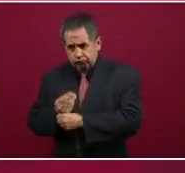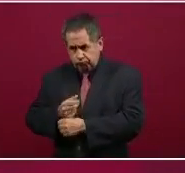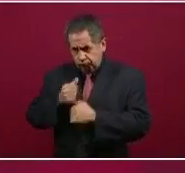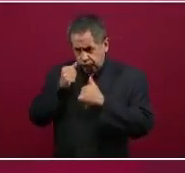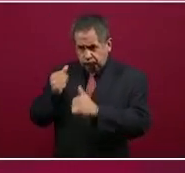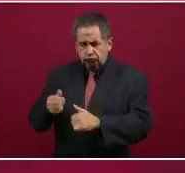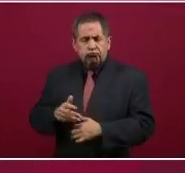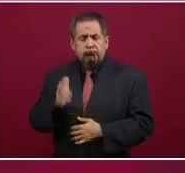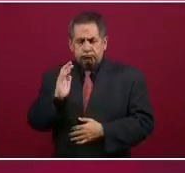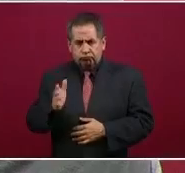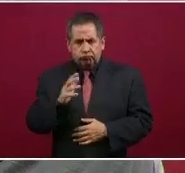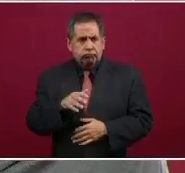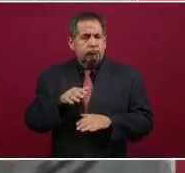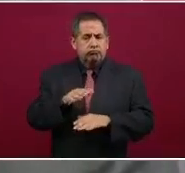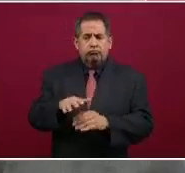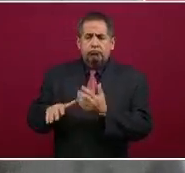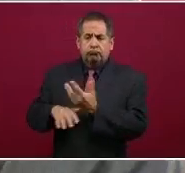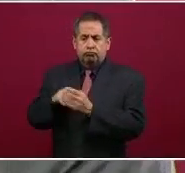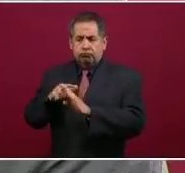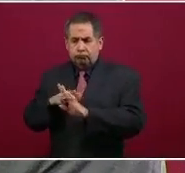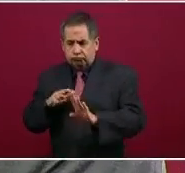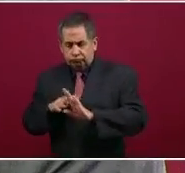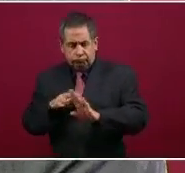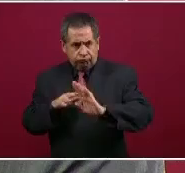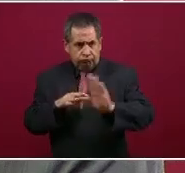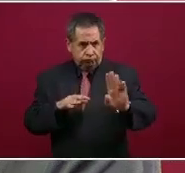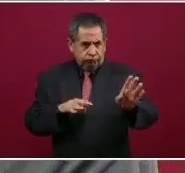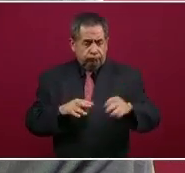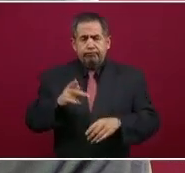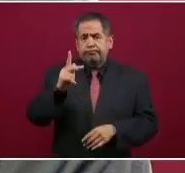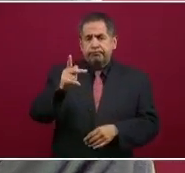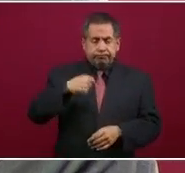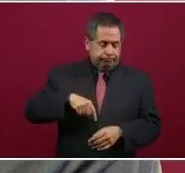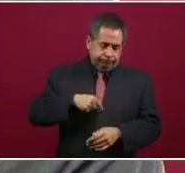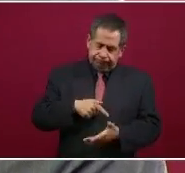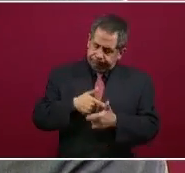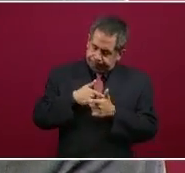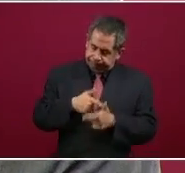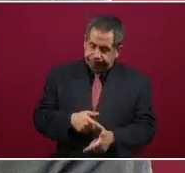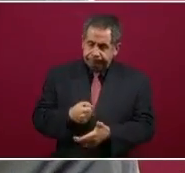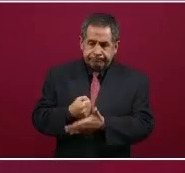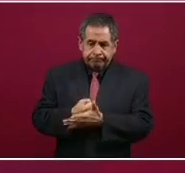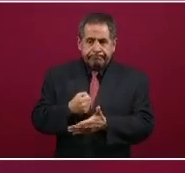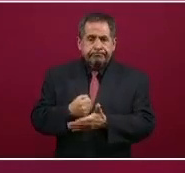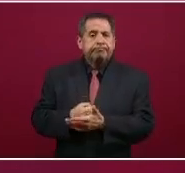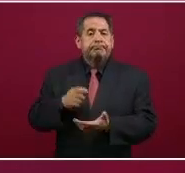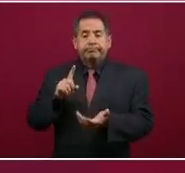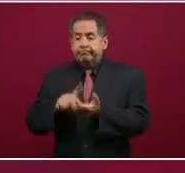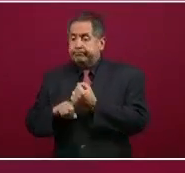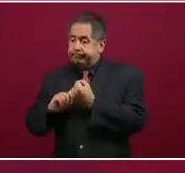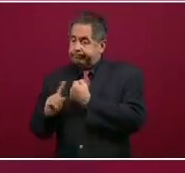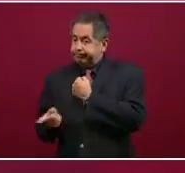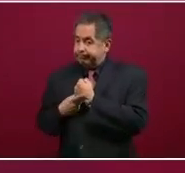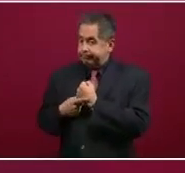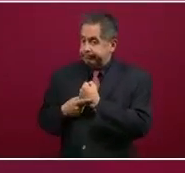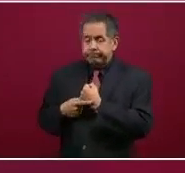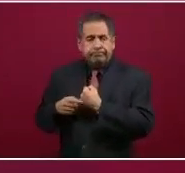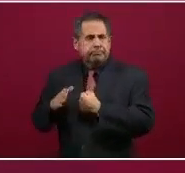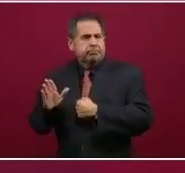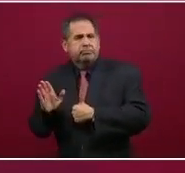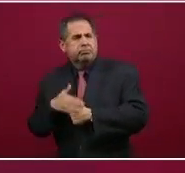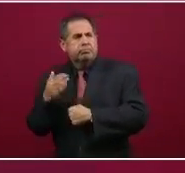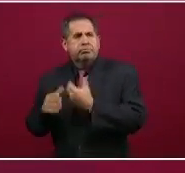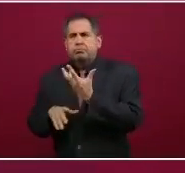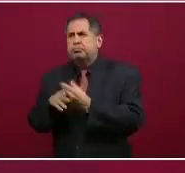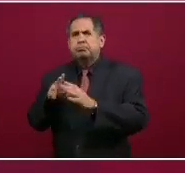lo que tiene que ver con los flujos migratorios, pero también seguimos insistiendo en atender el problema de